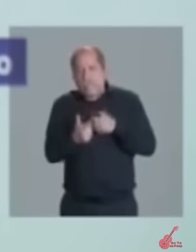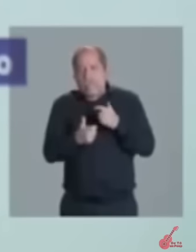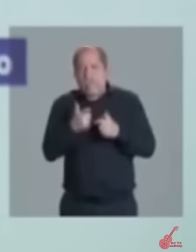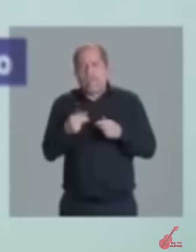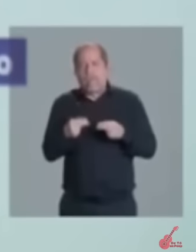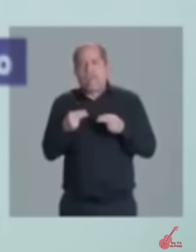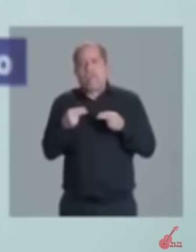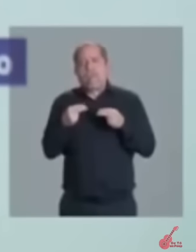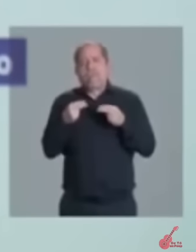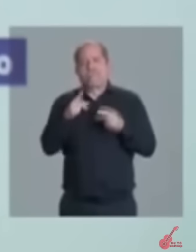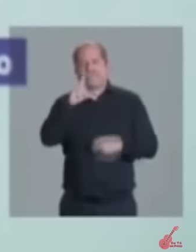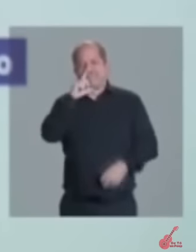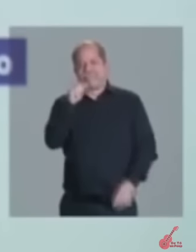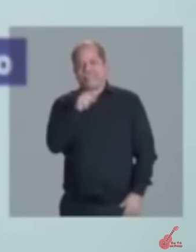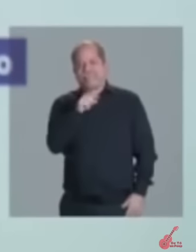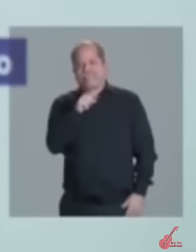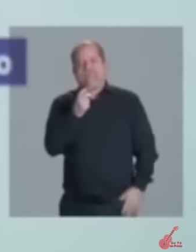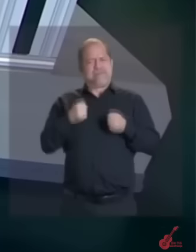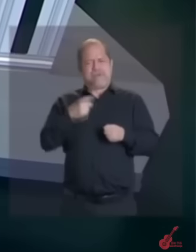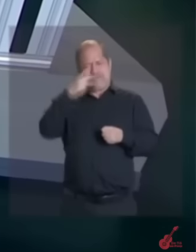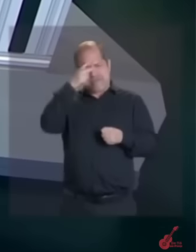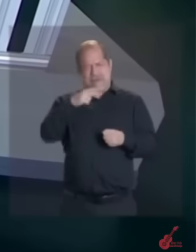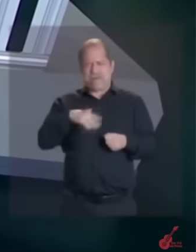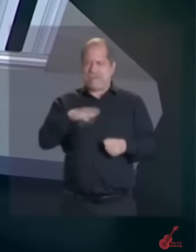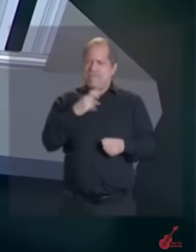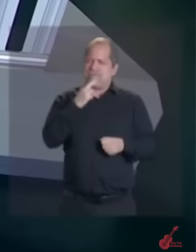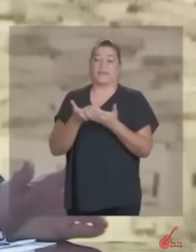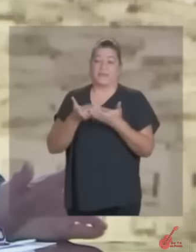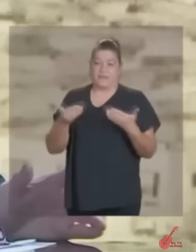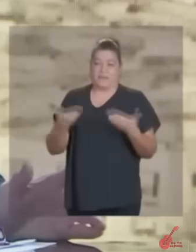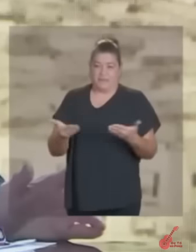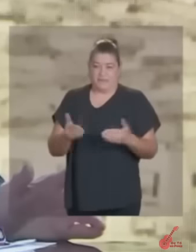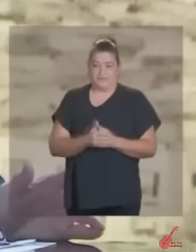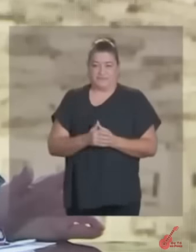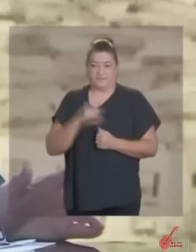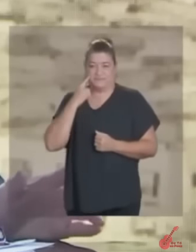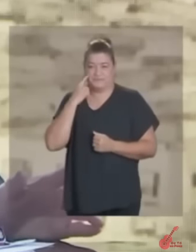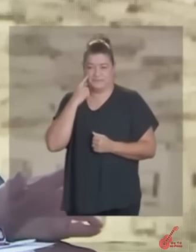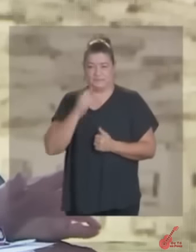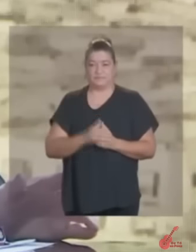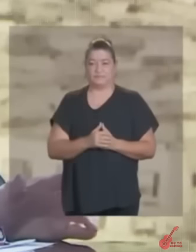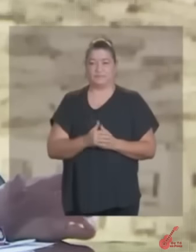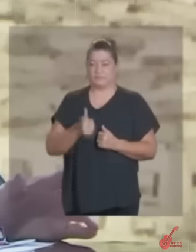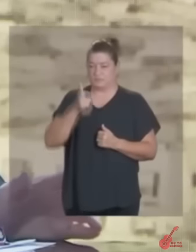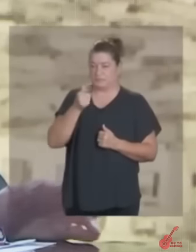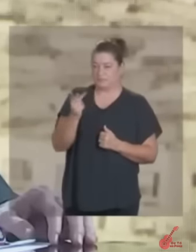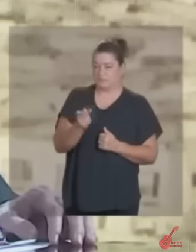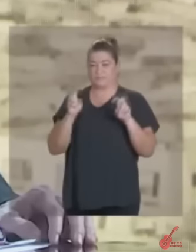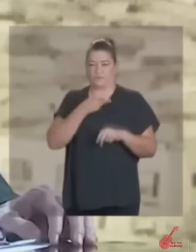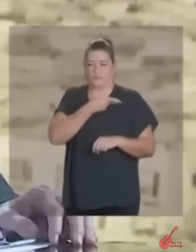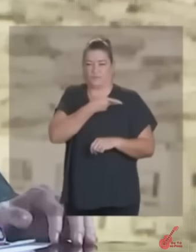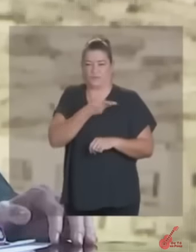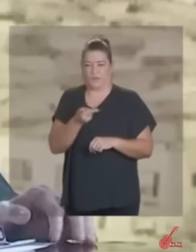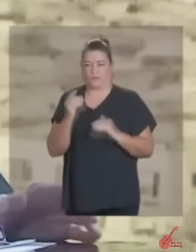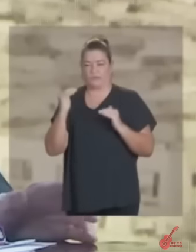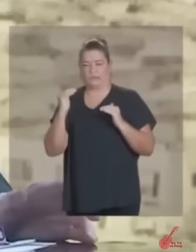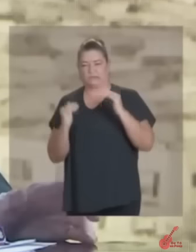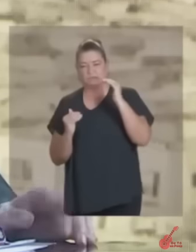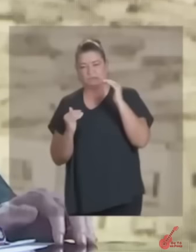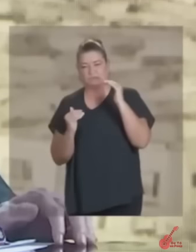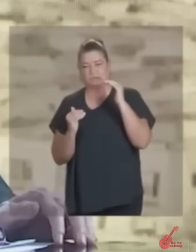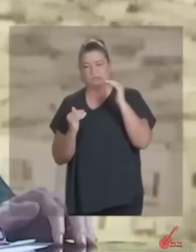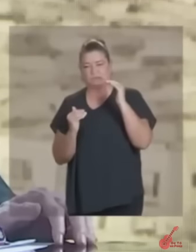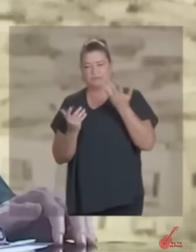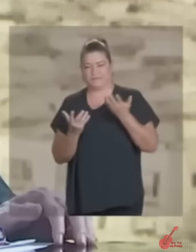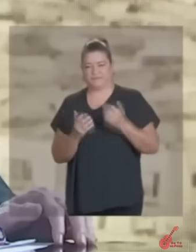abandonó y te voy a meter un aguacate por el orto. Gracias, candidata. La segunda pregunta relacionada al tema porno es de